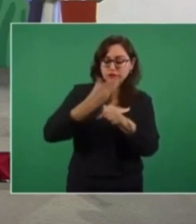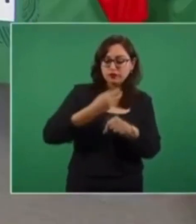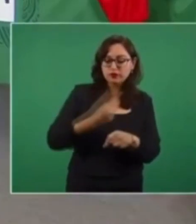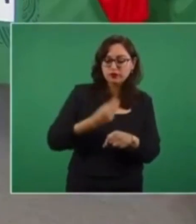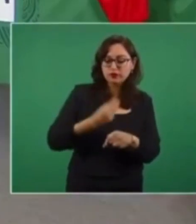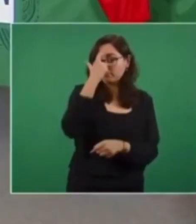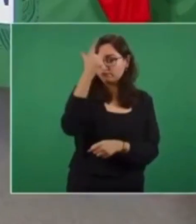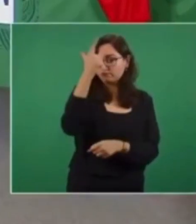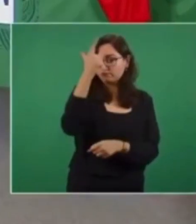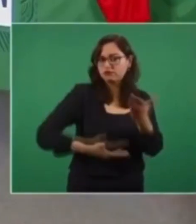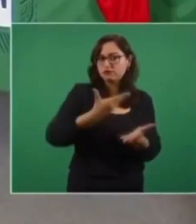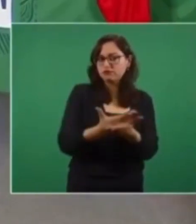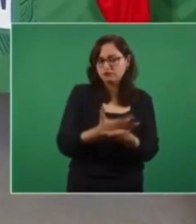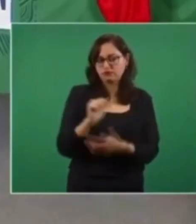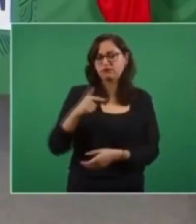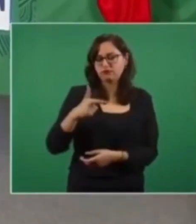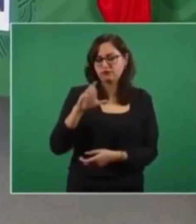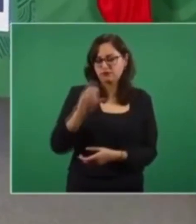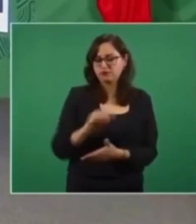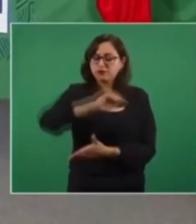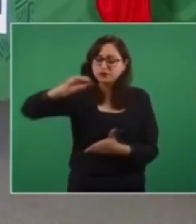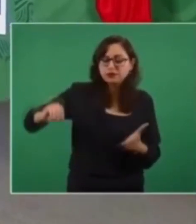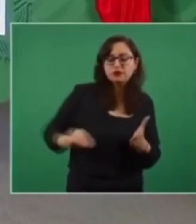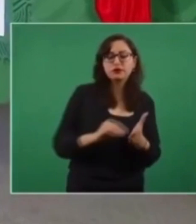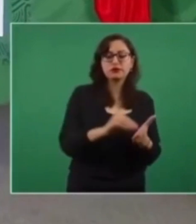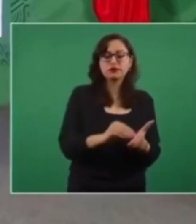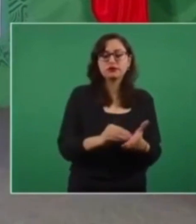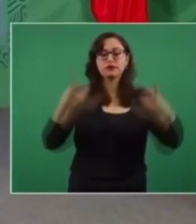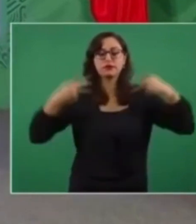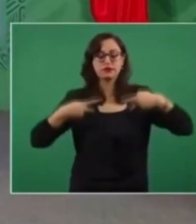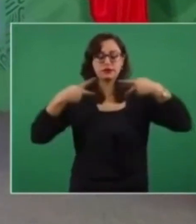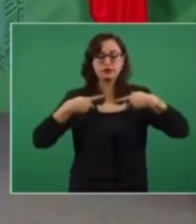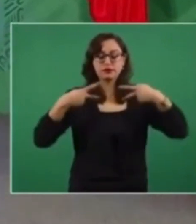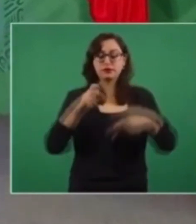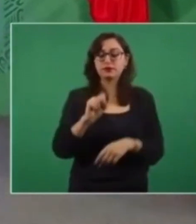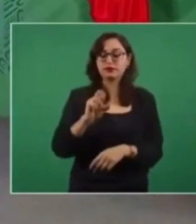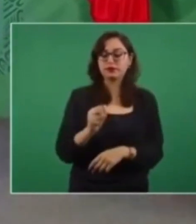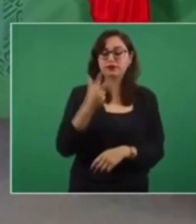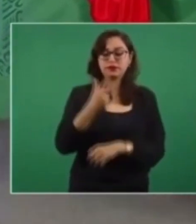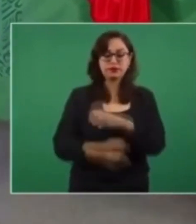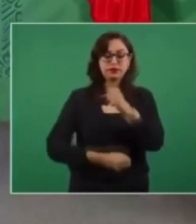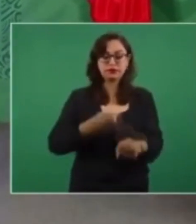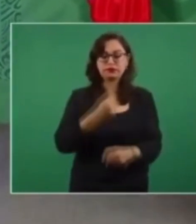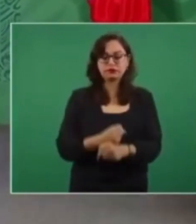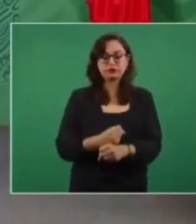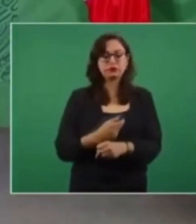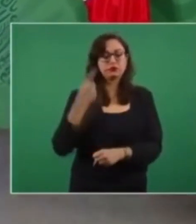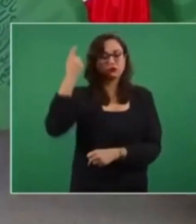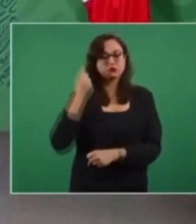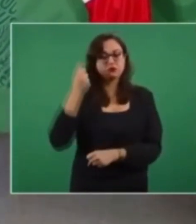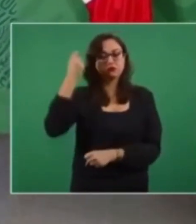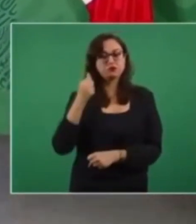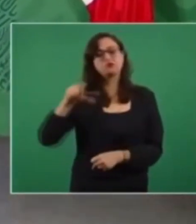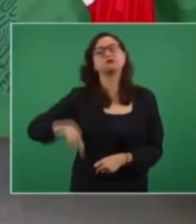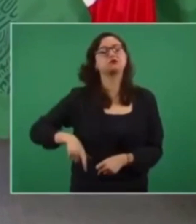Andrés Manuel López Obrador, las personas mayores de 68 años de edad tienen derecho a recibir una pensión por parte